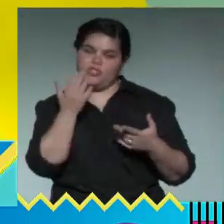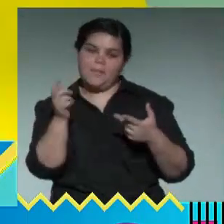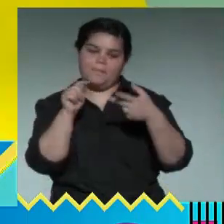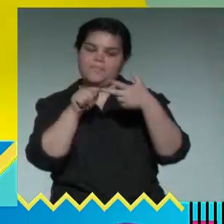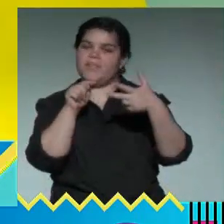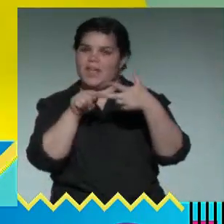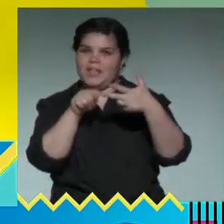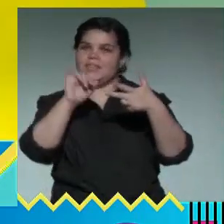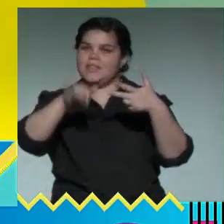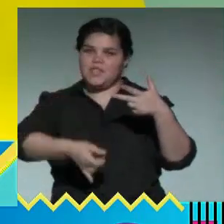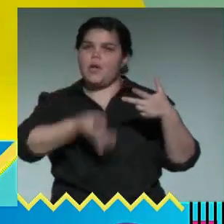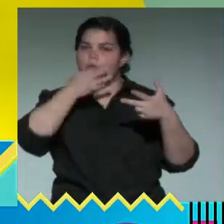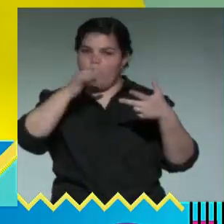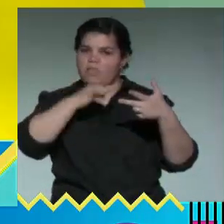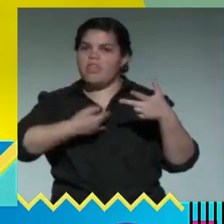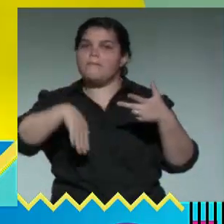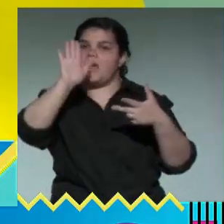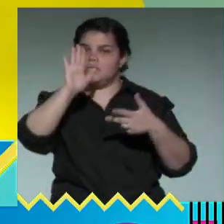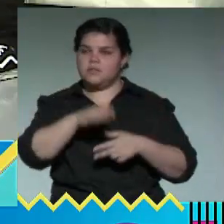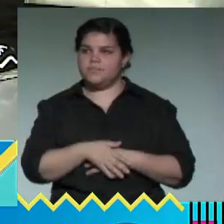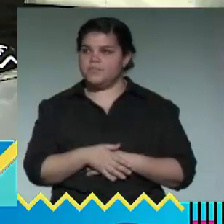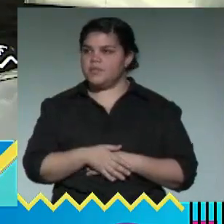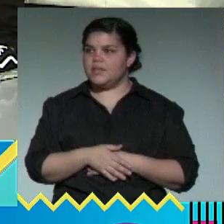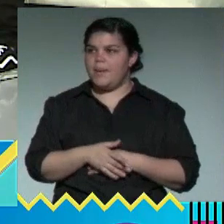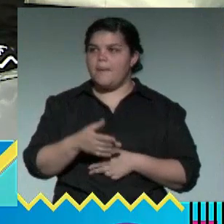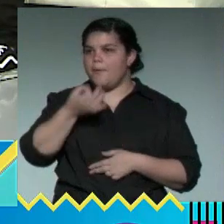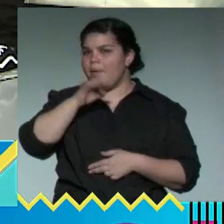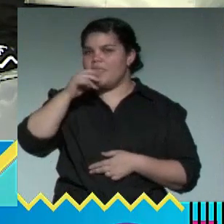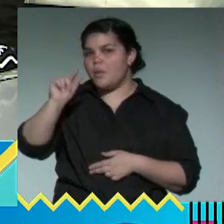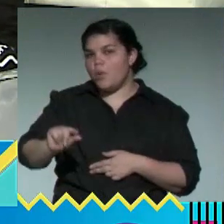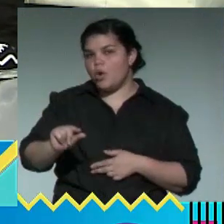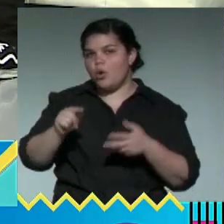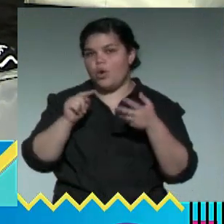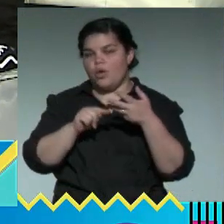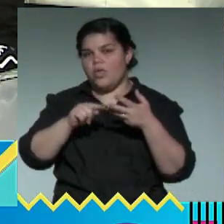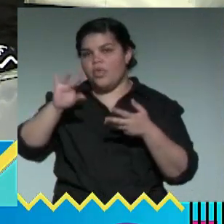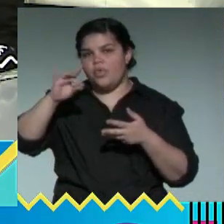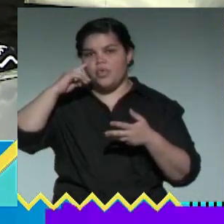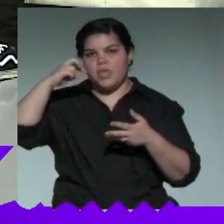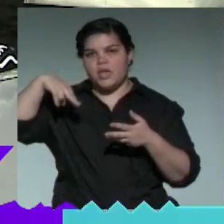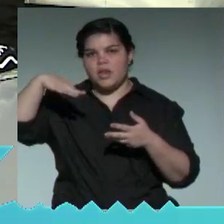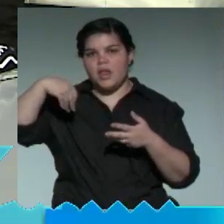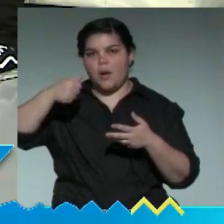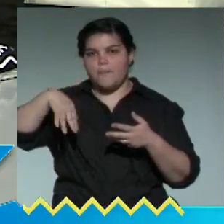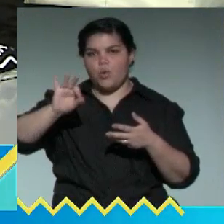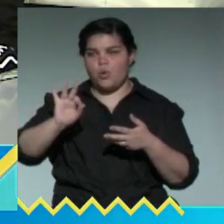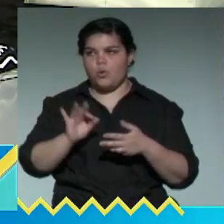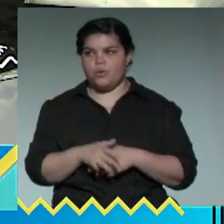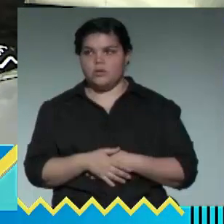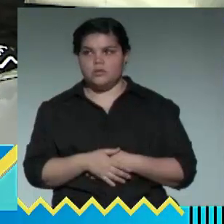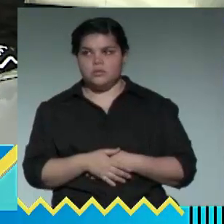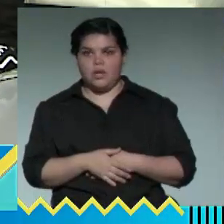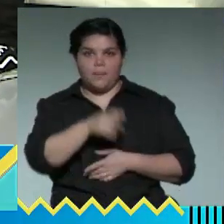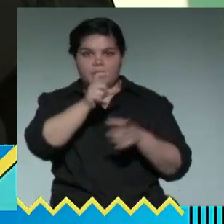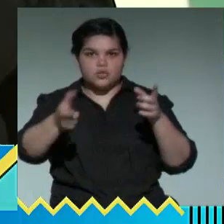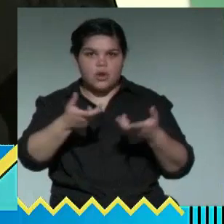más vendidos, creo claro. yo. Y el menos vendido fue Dinamo, que a los músicos es el que uno de los que más les gusta, sí,